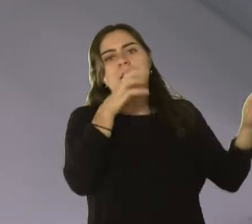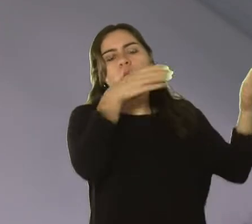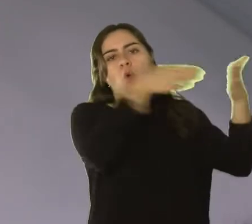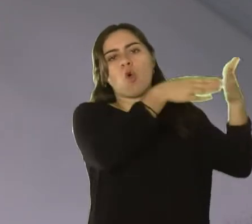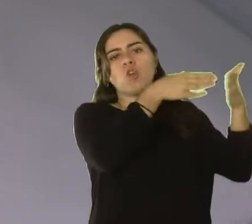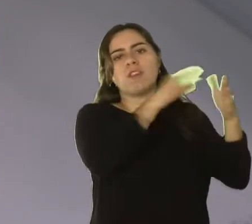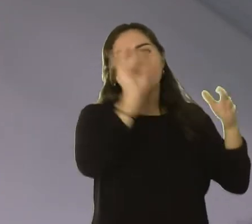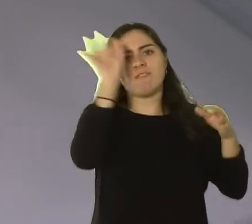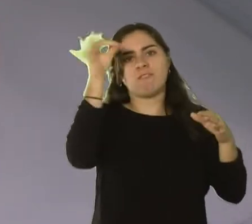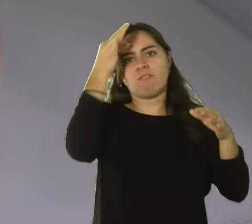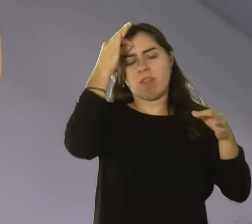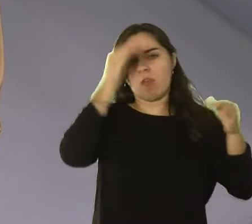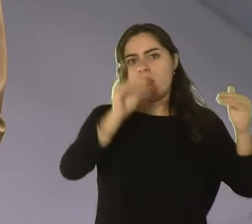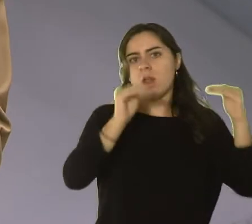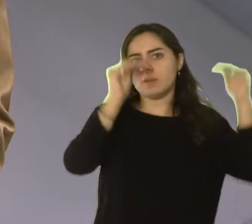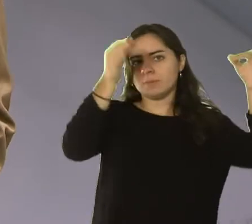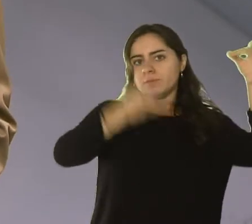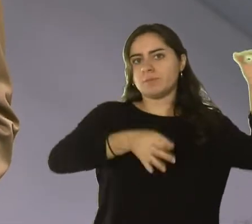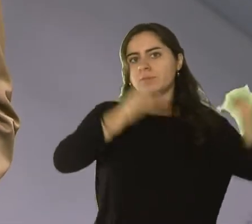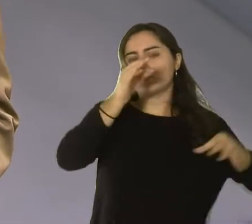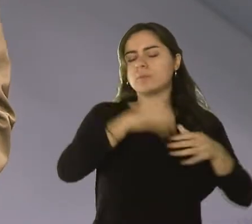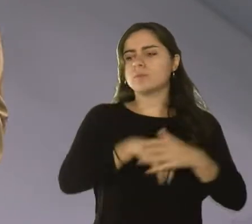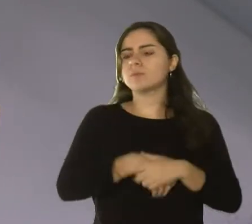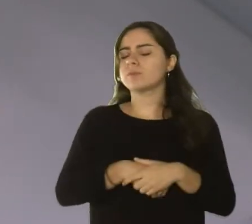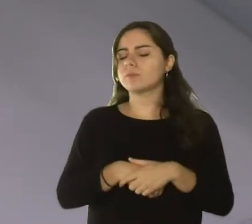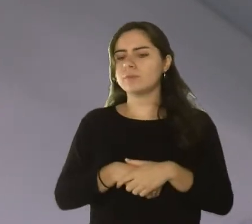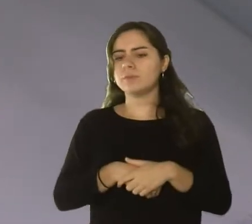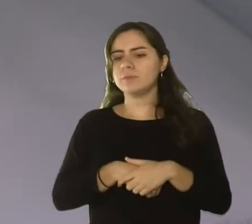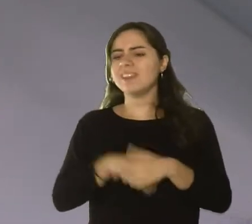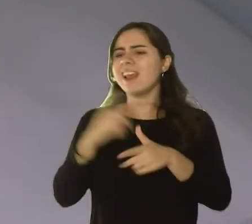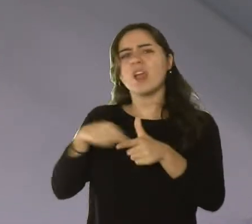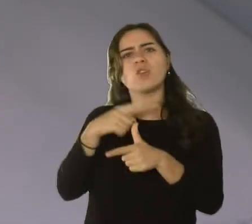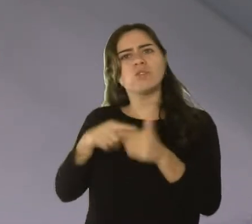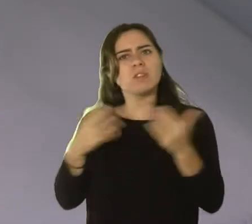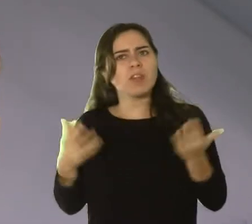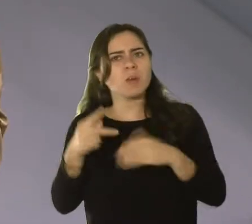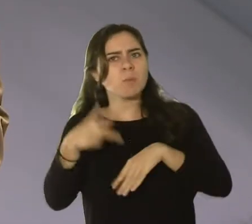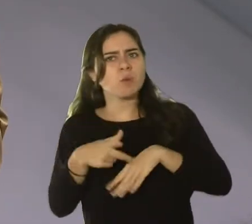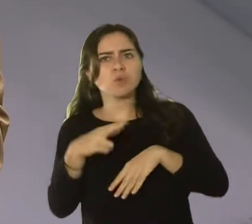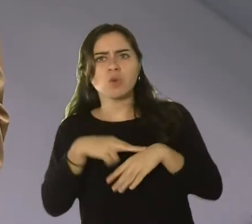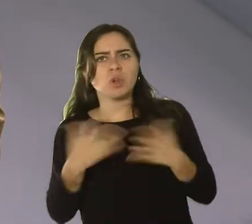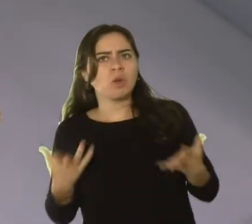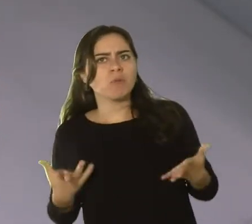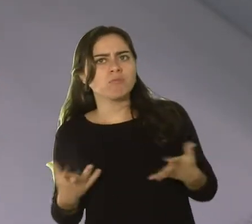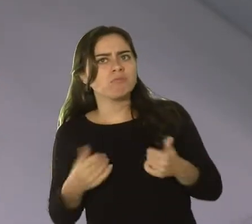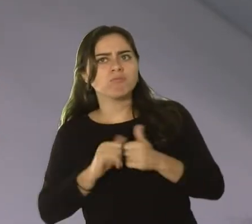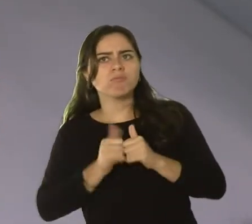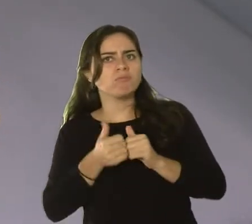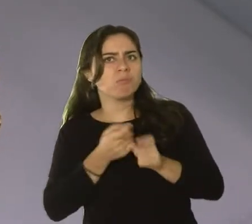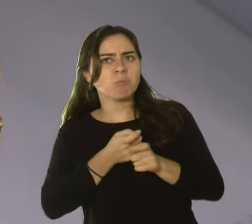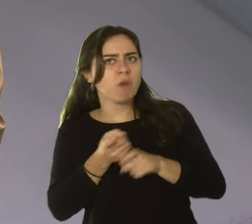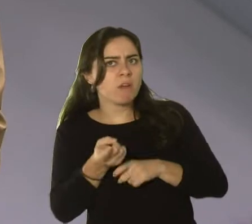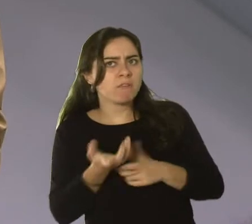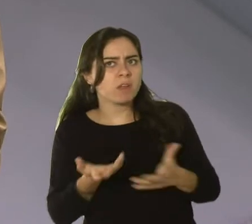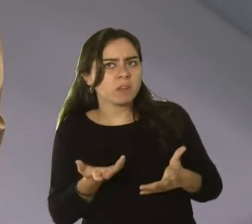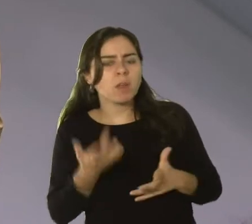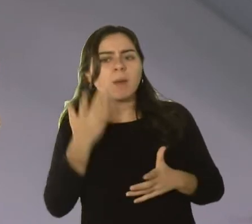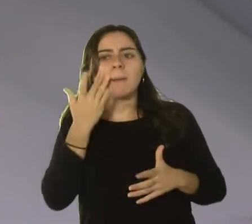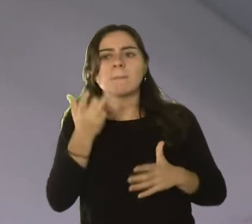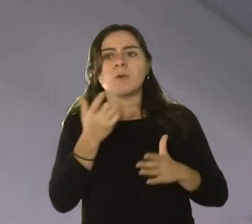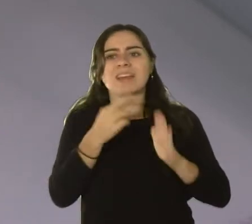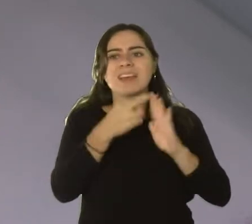usted ha litigado en la Corte Federal de Quiebra. ¿Y cómo quedamos nosotros? Porque la orden dice estados